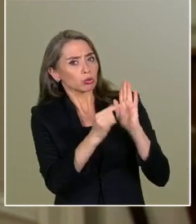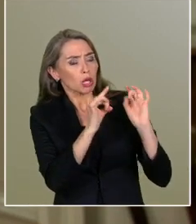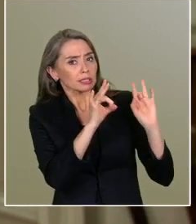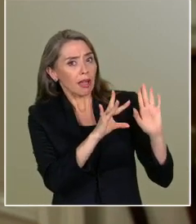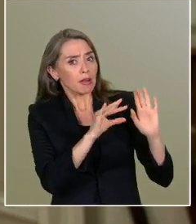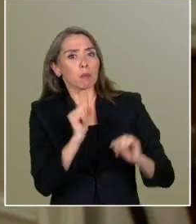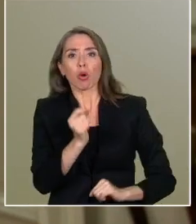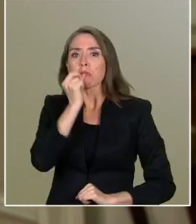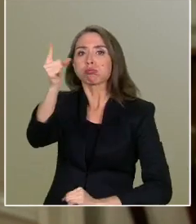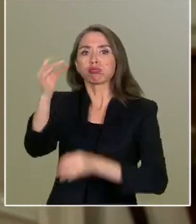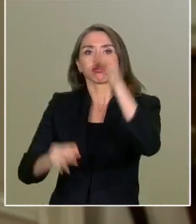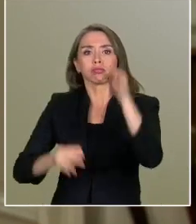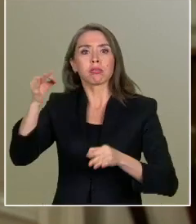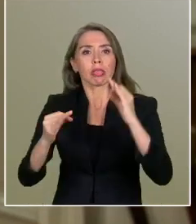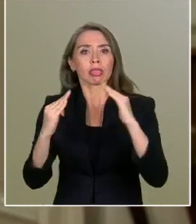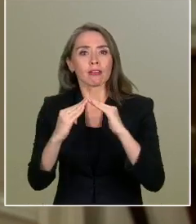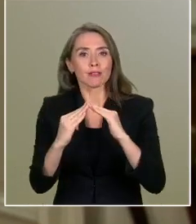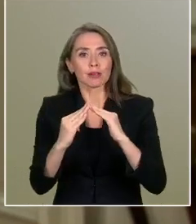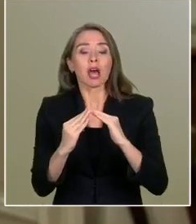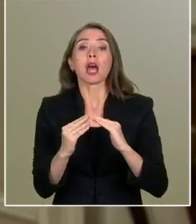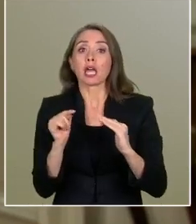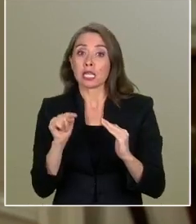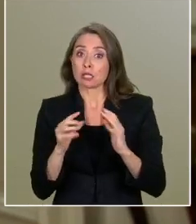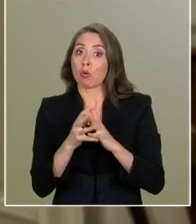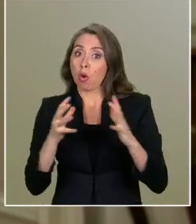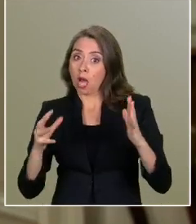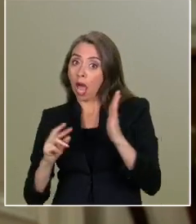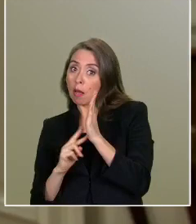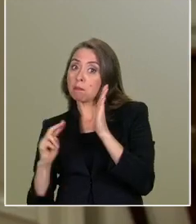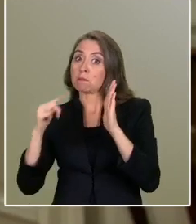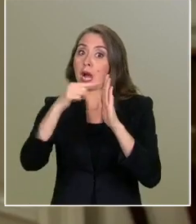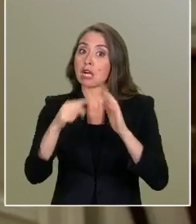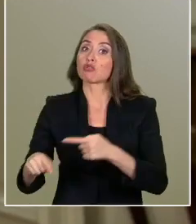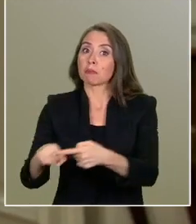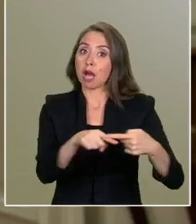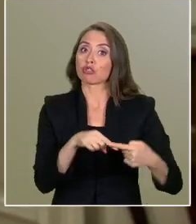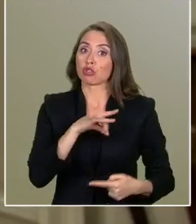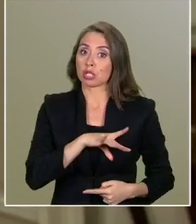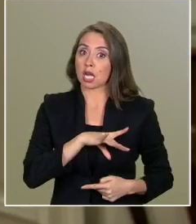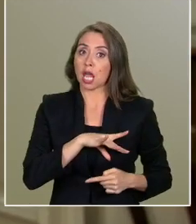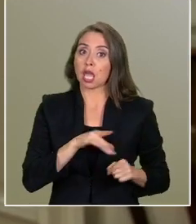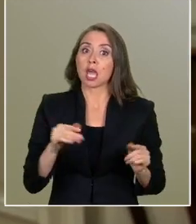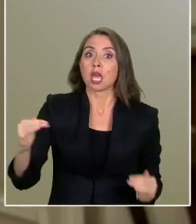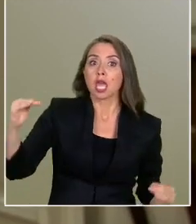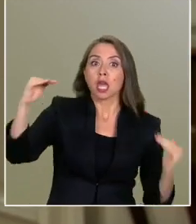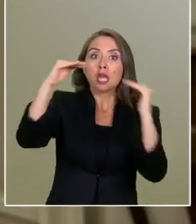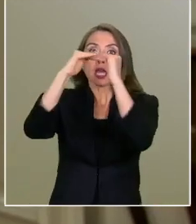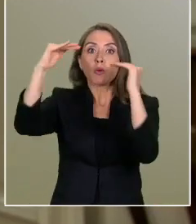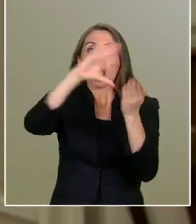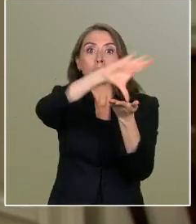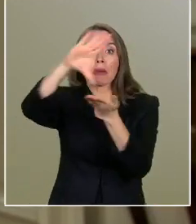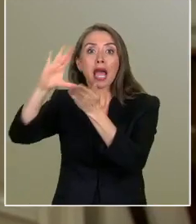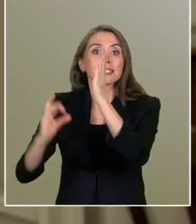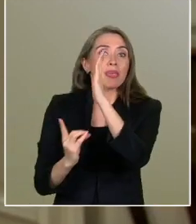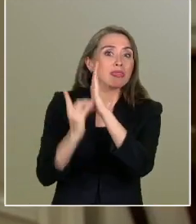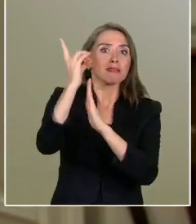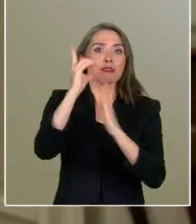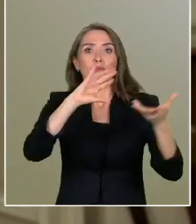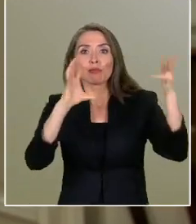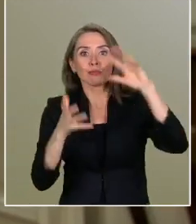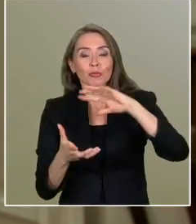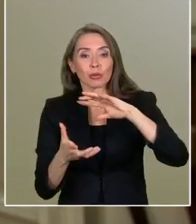constitucionalmente este es un salto gigantesco en nuestra sociedad que nos pone a la altura a los países más desarrollados del mundo